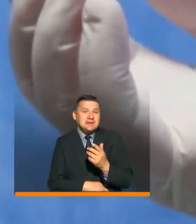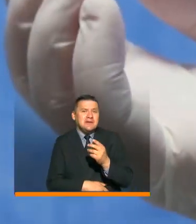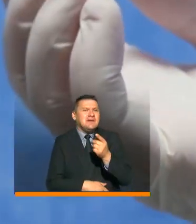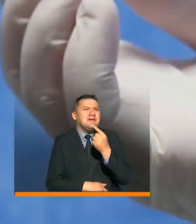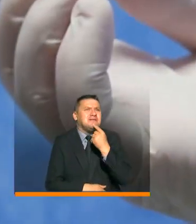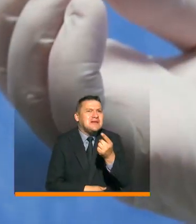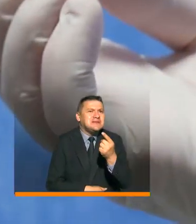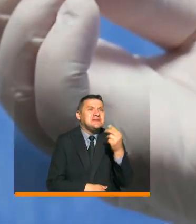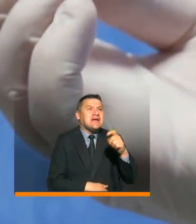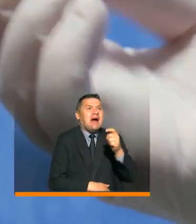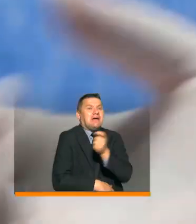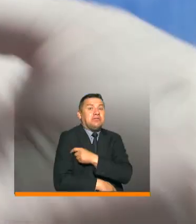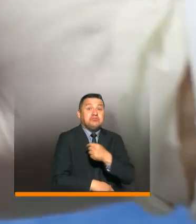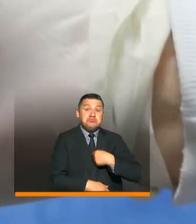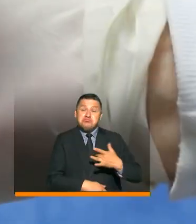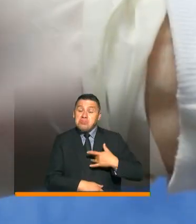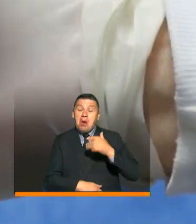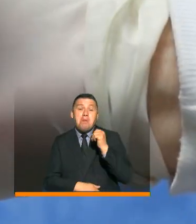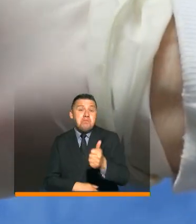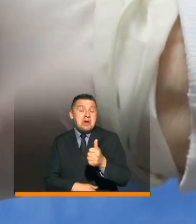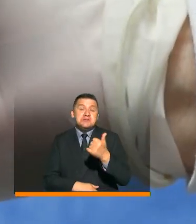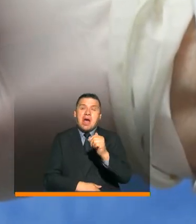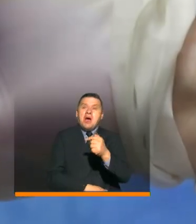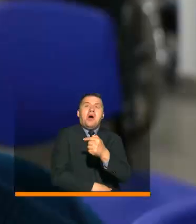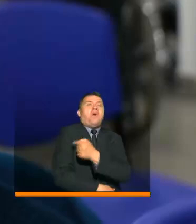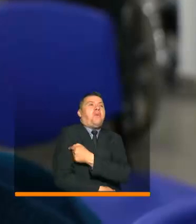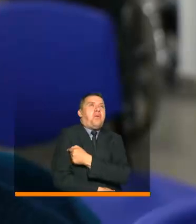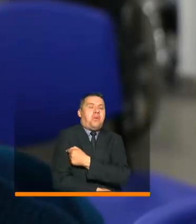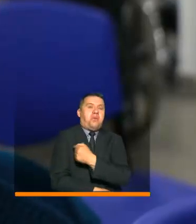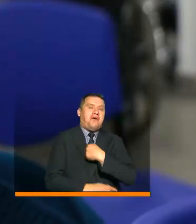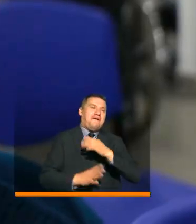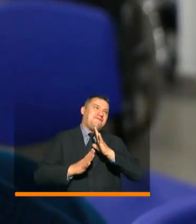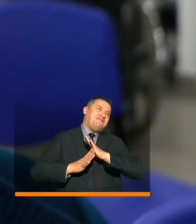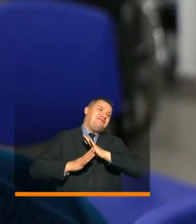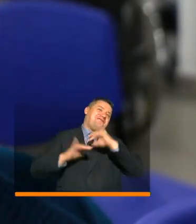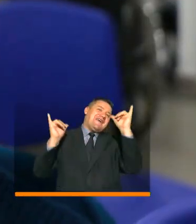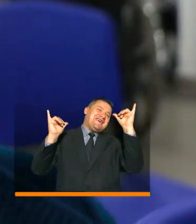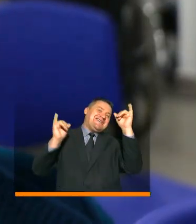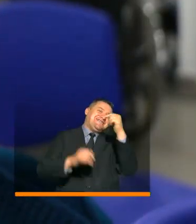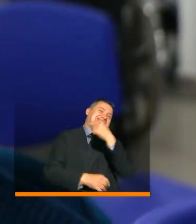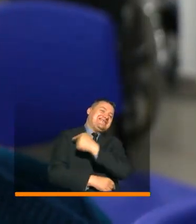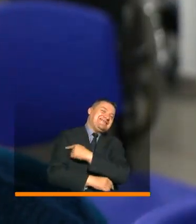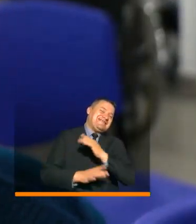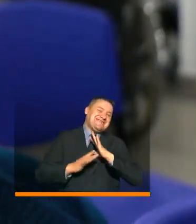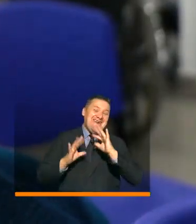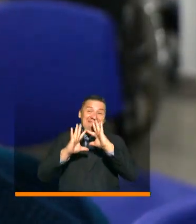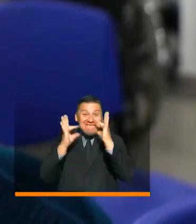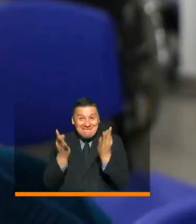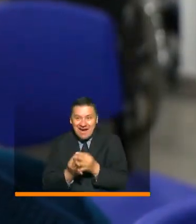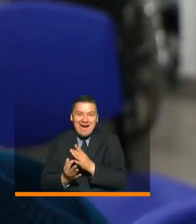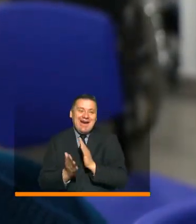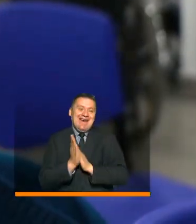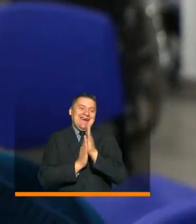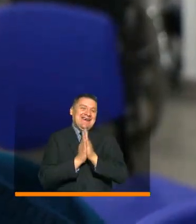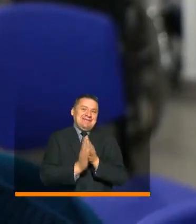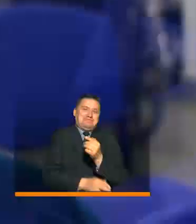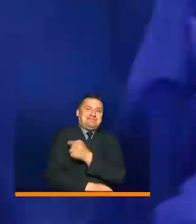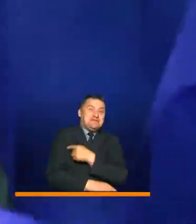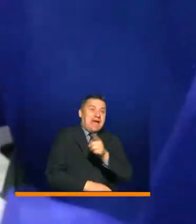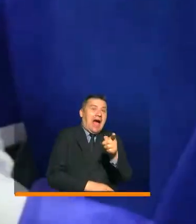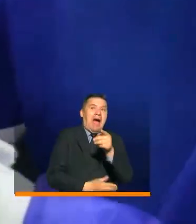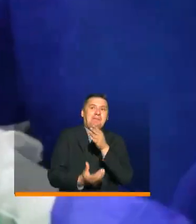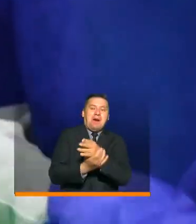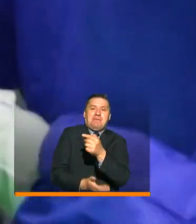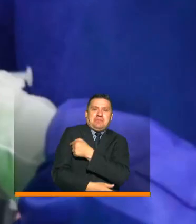historia de la vacuna. Me siento bien porque me vacunaron, estoy feliz porque me vacunaron. Mi familia también todas estaban mandando